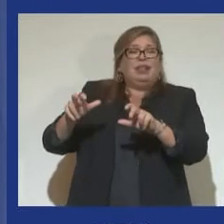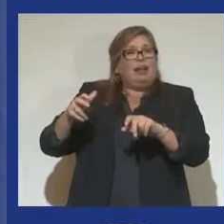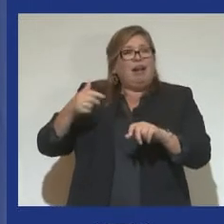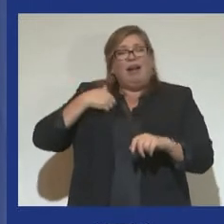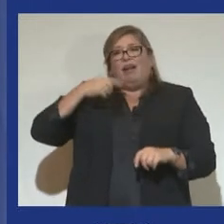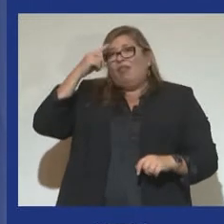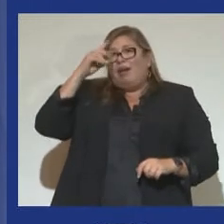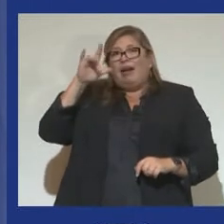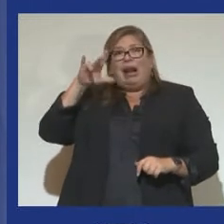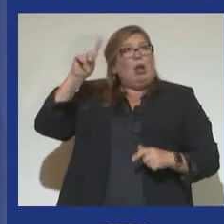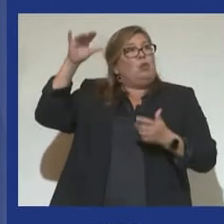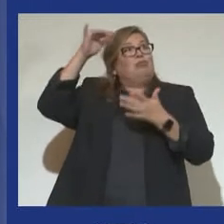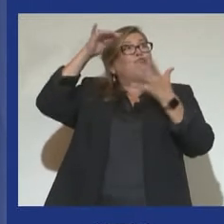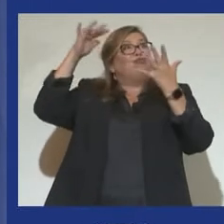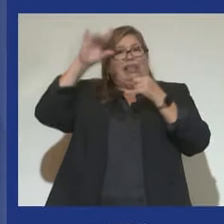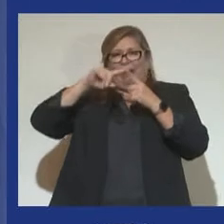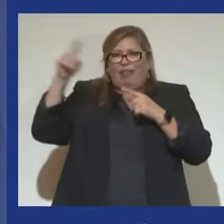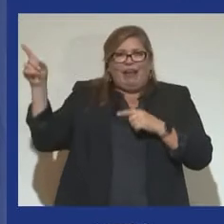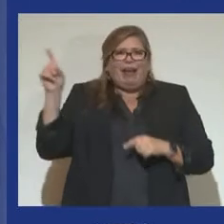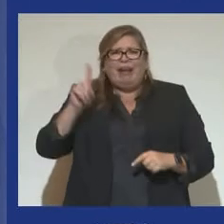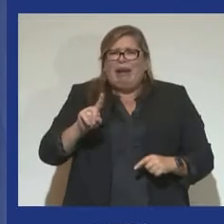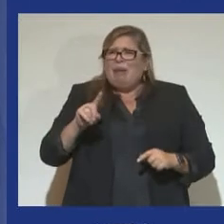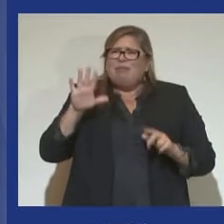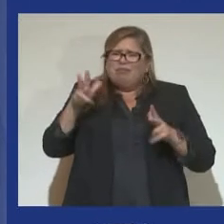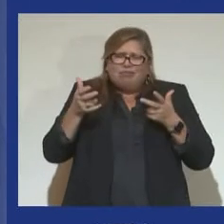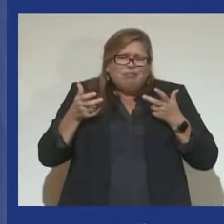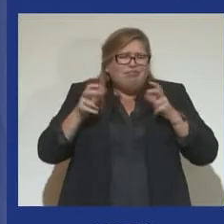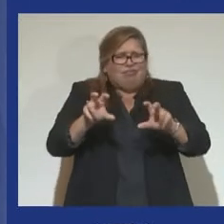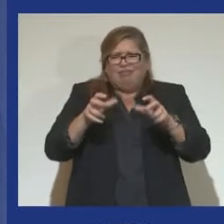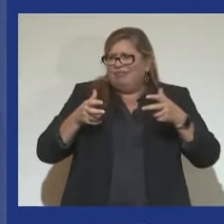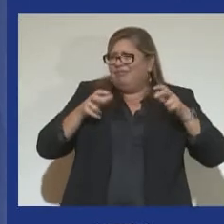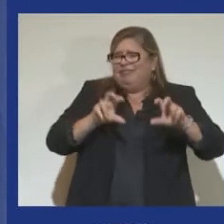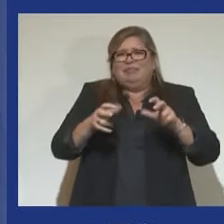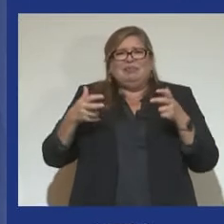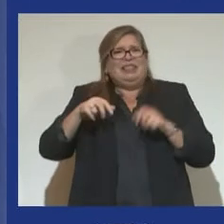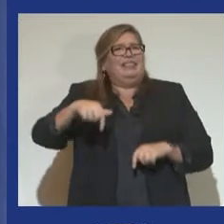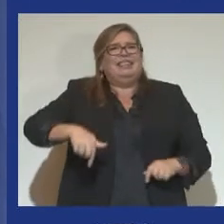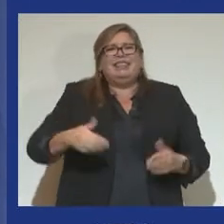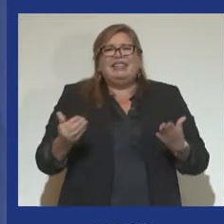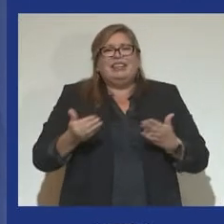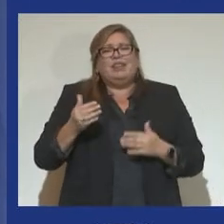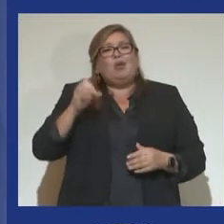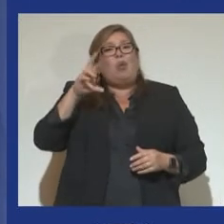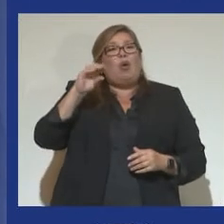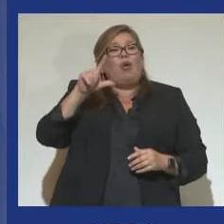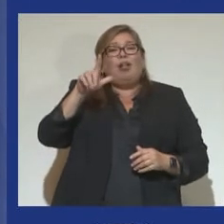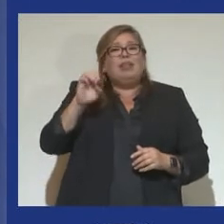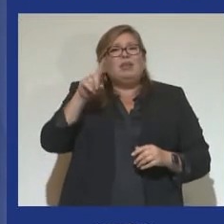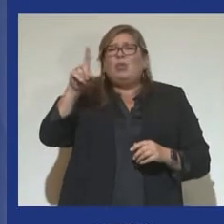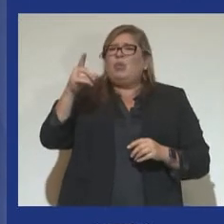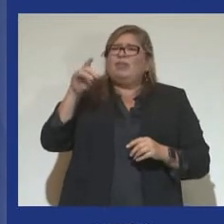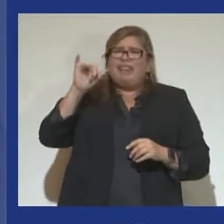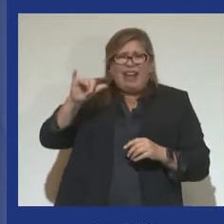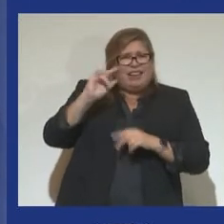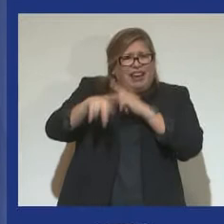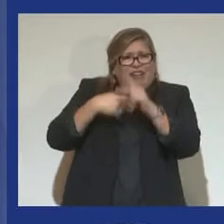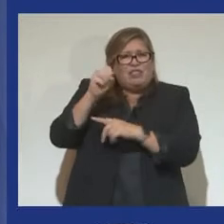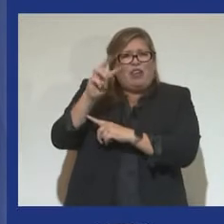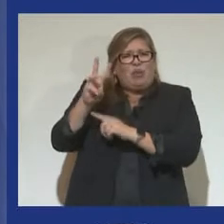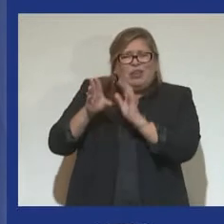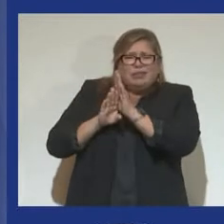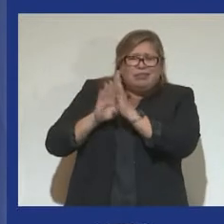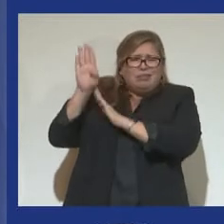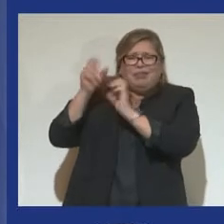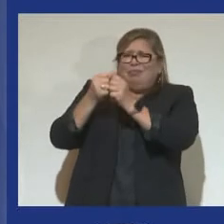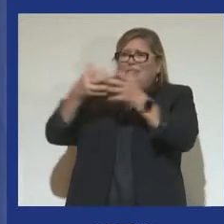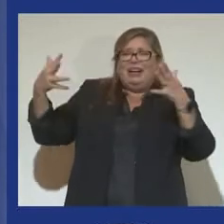cuando ellos llegaron yo pensé que no había más allá comprar productos de ahora que es en el mundo una de las empresas más grandes